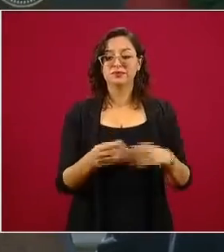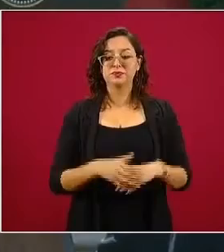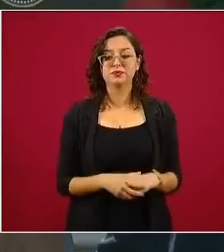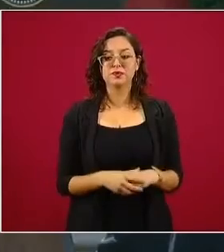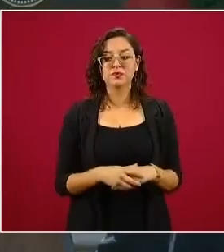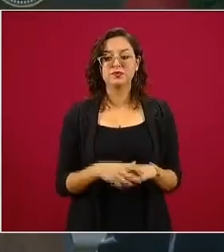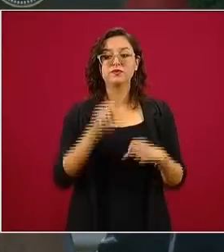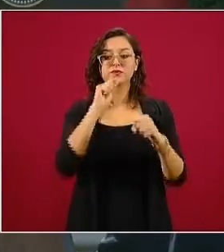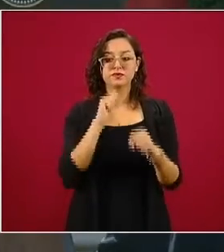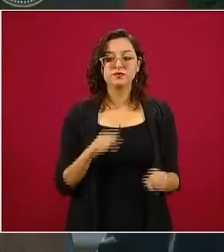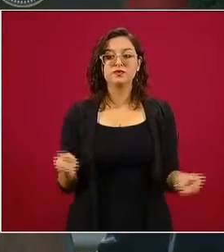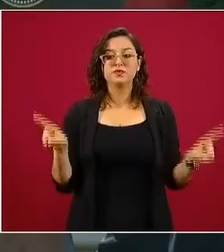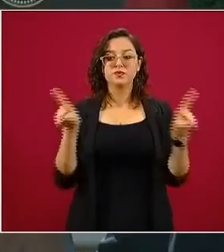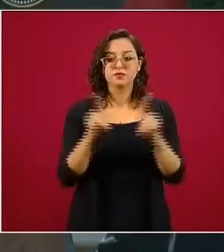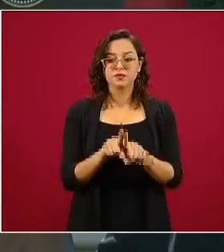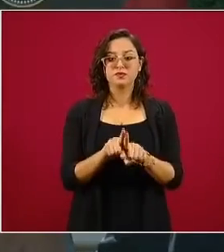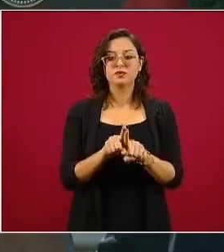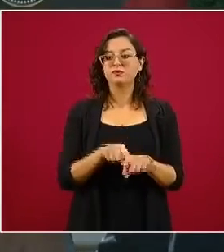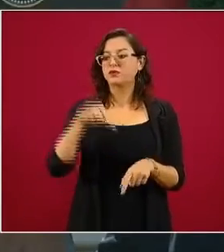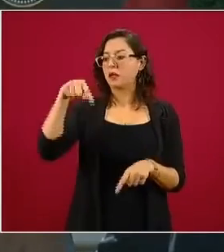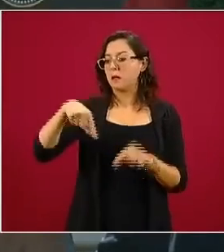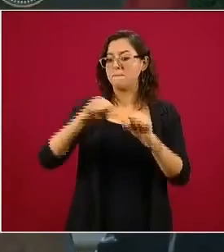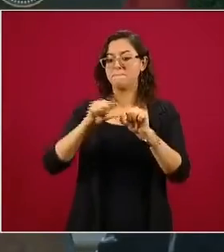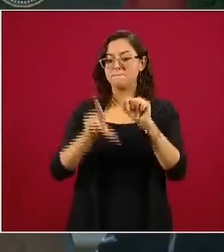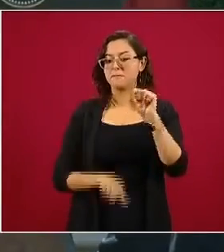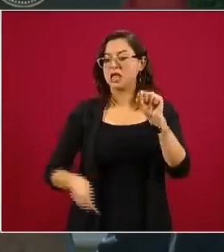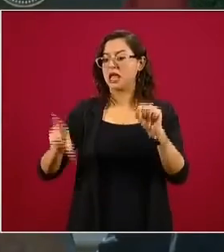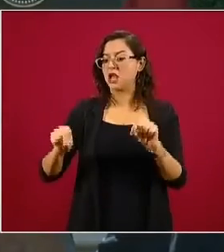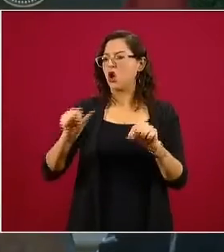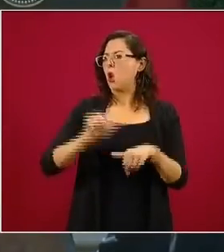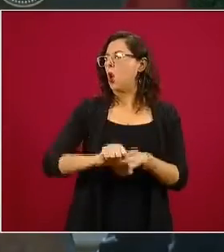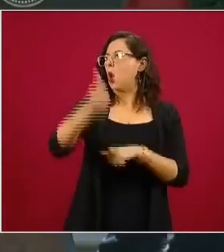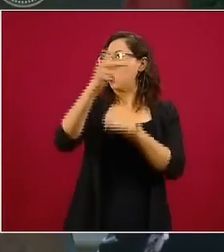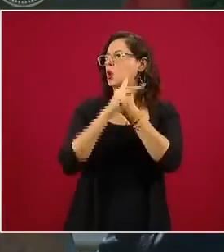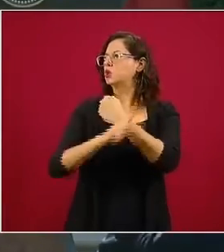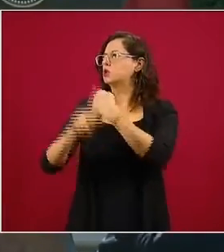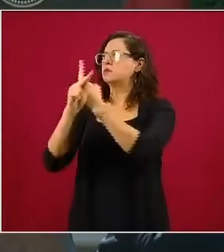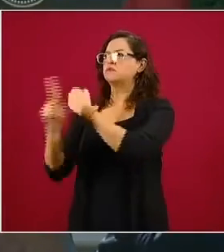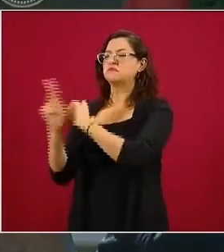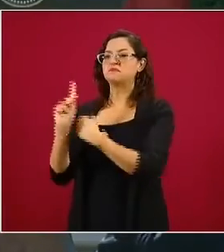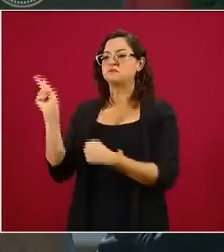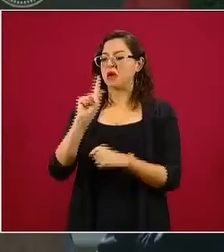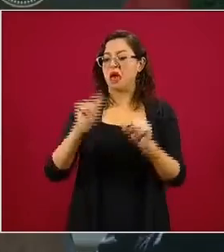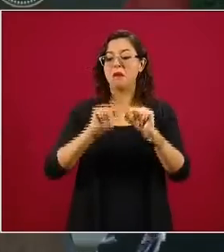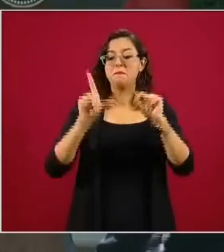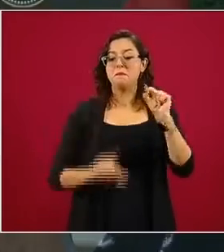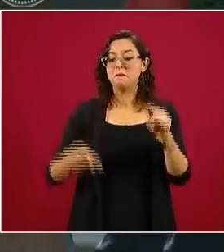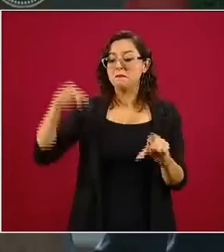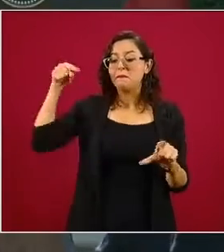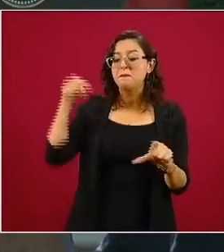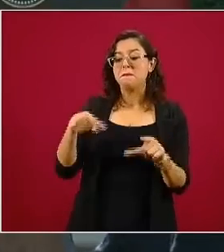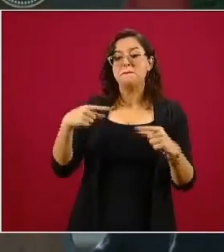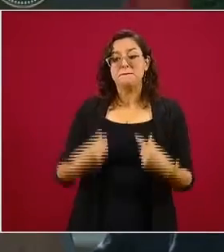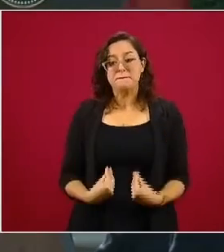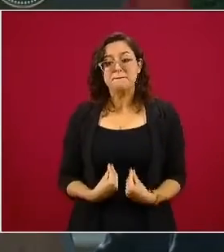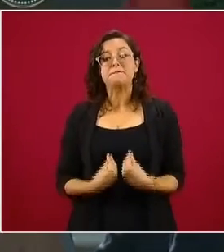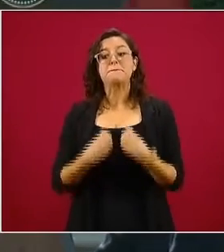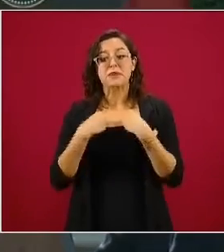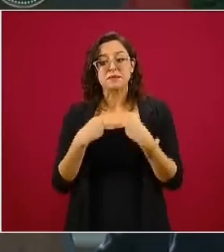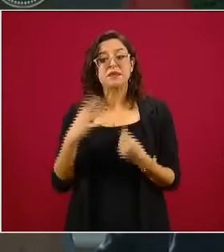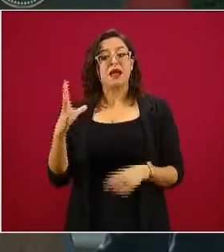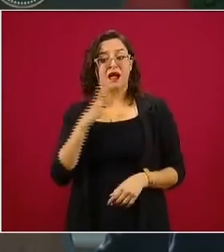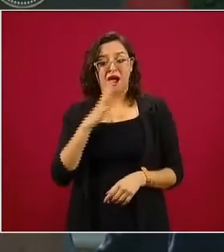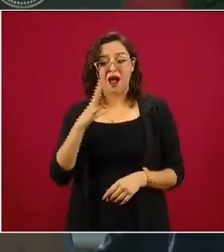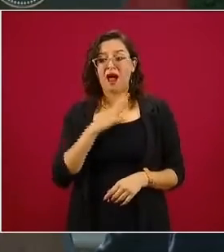México, más que en ningún otro país del mundo, viven y forman parte de